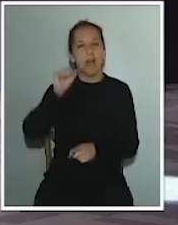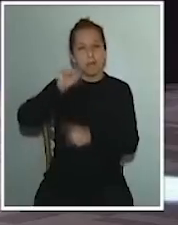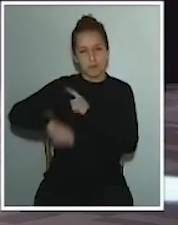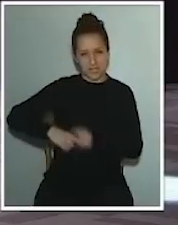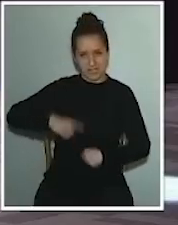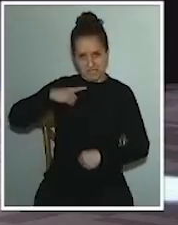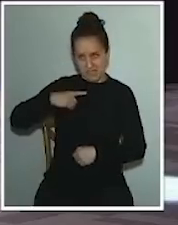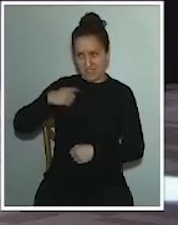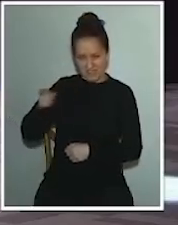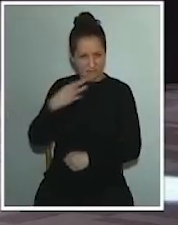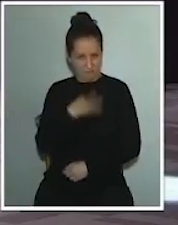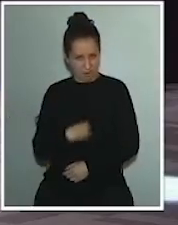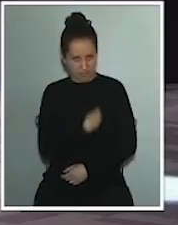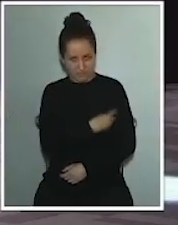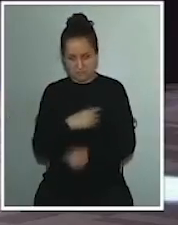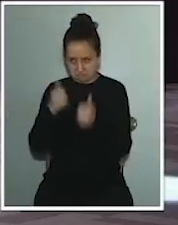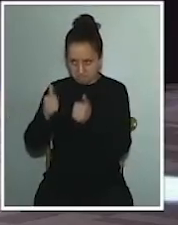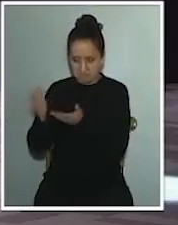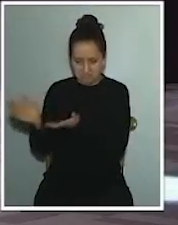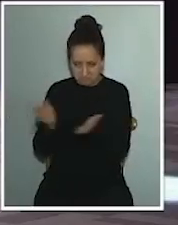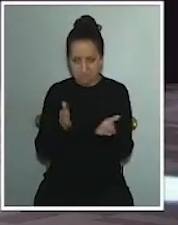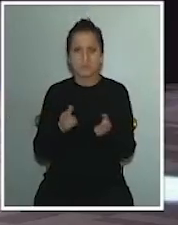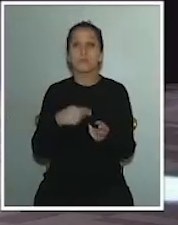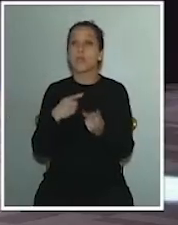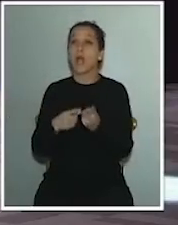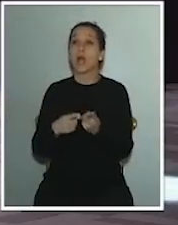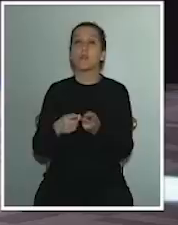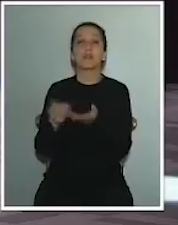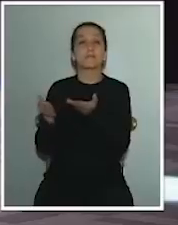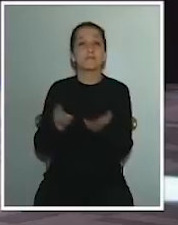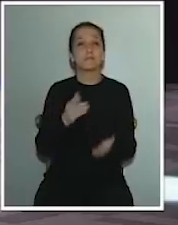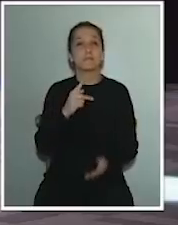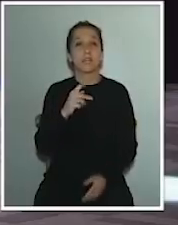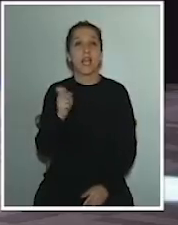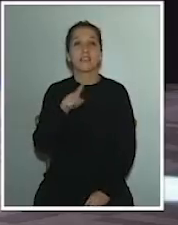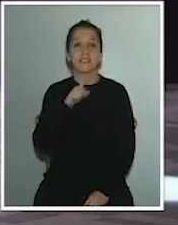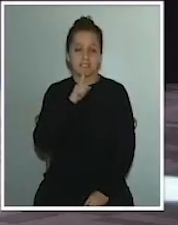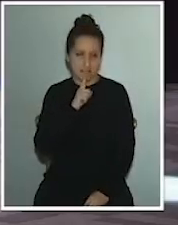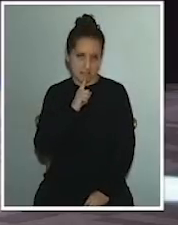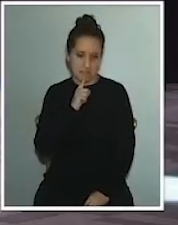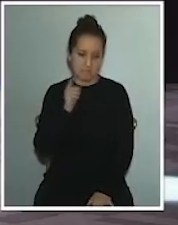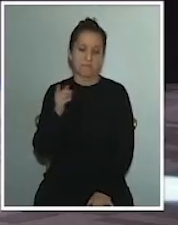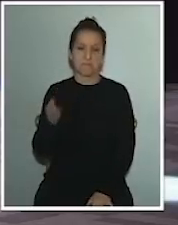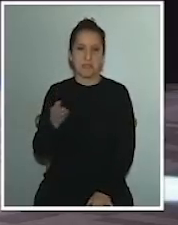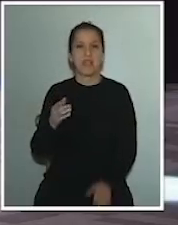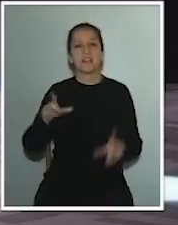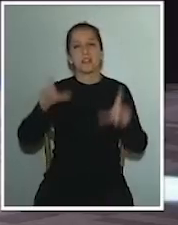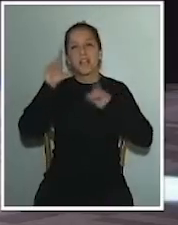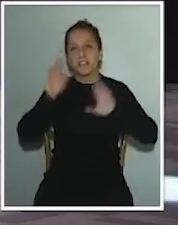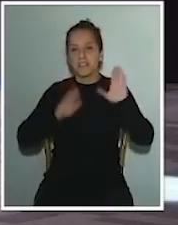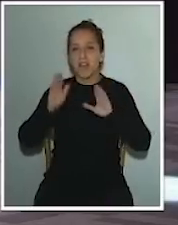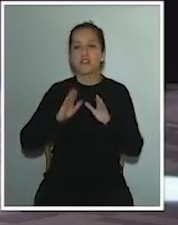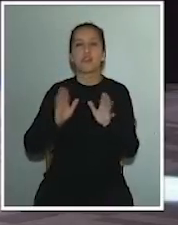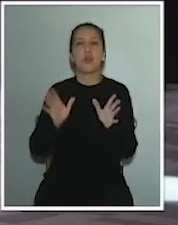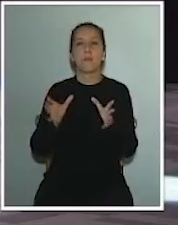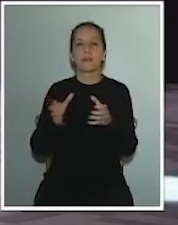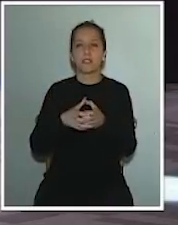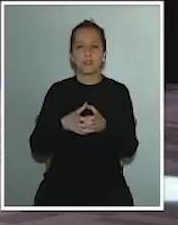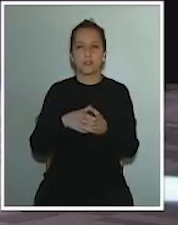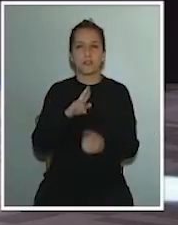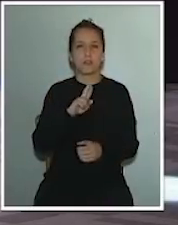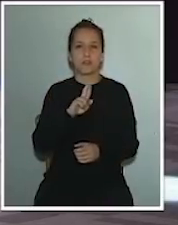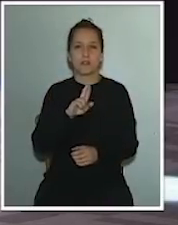y llamo a continuación al señor José Antonio Cash rist candidato a la presidencia por el partido republicano